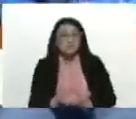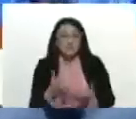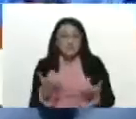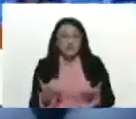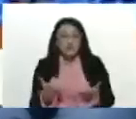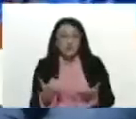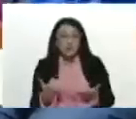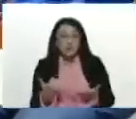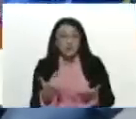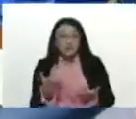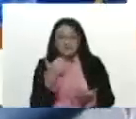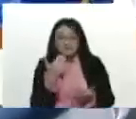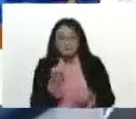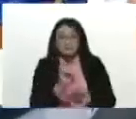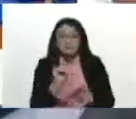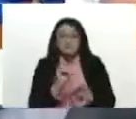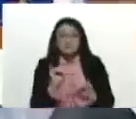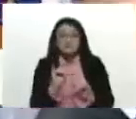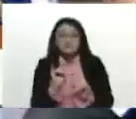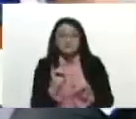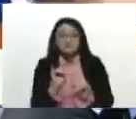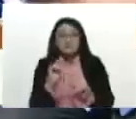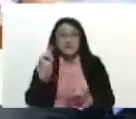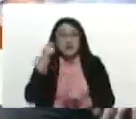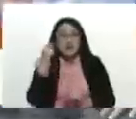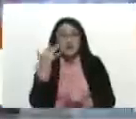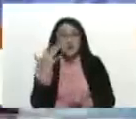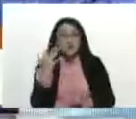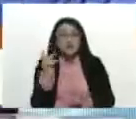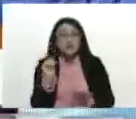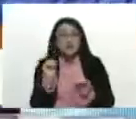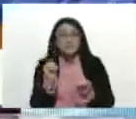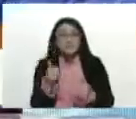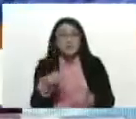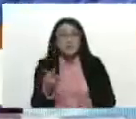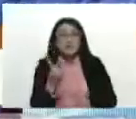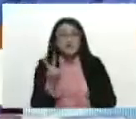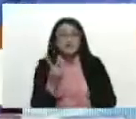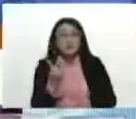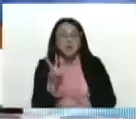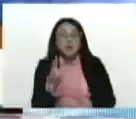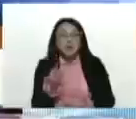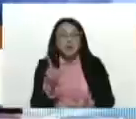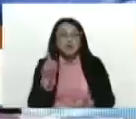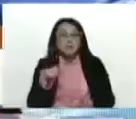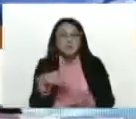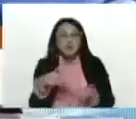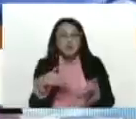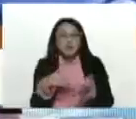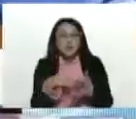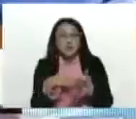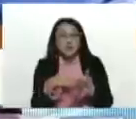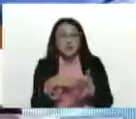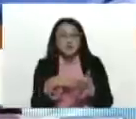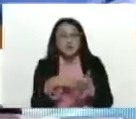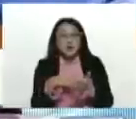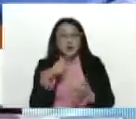ya terminando Recuerden que cuando le aplicaron eso a Venezuela se lo aplicaron también a Ucrania